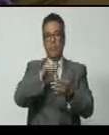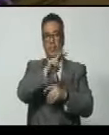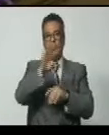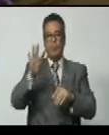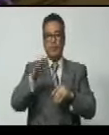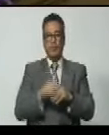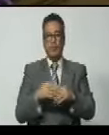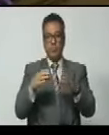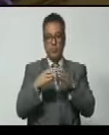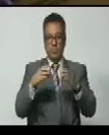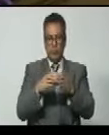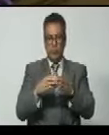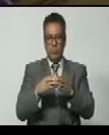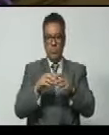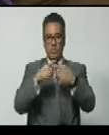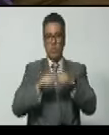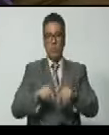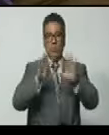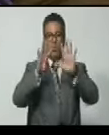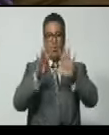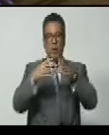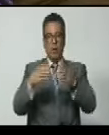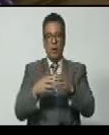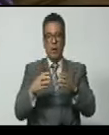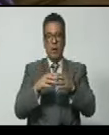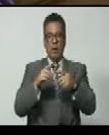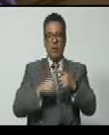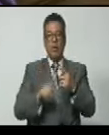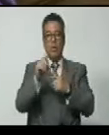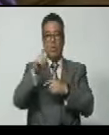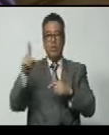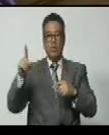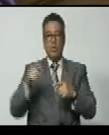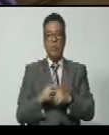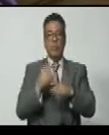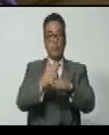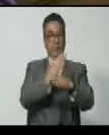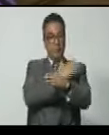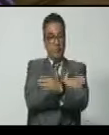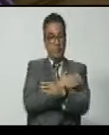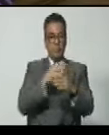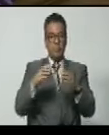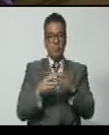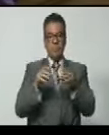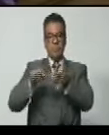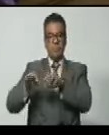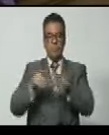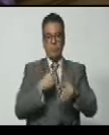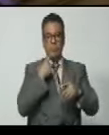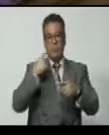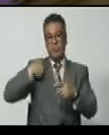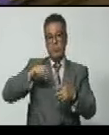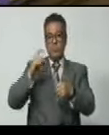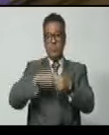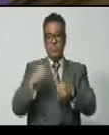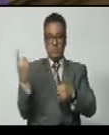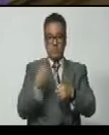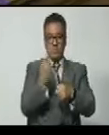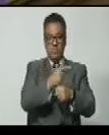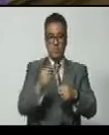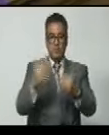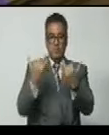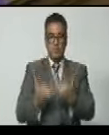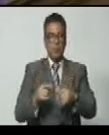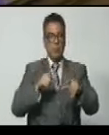2024. Sesión ordinaria número 9, acta número 11. Previo anuncio de Secretaría de la existencia del quórum reglamentario,